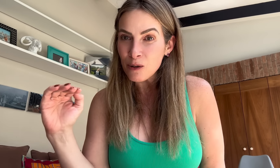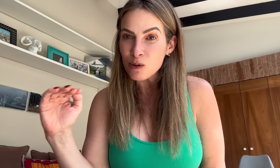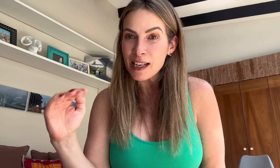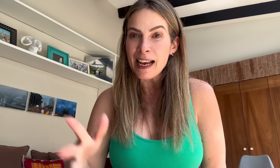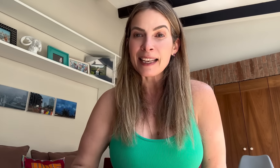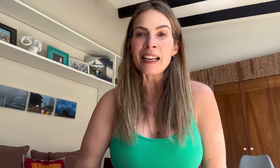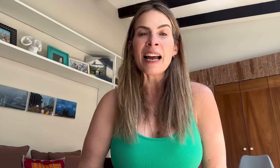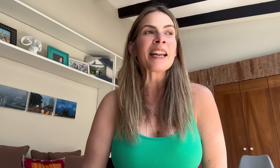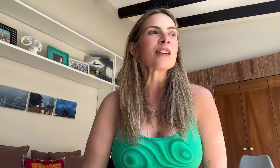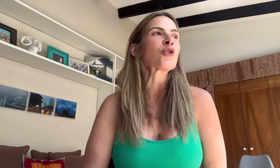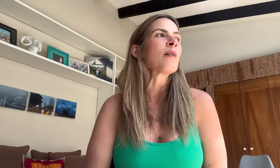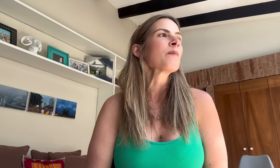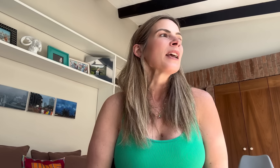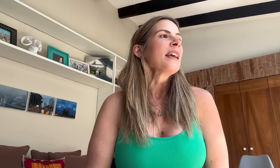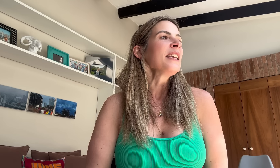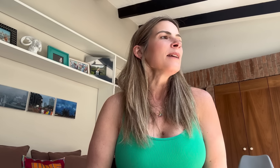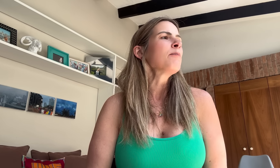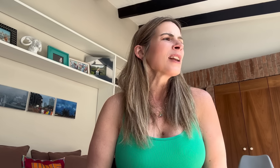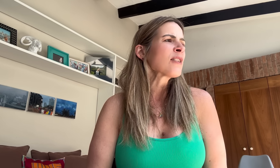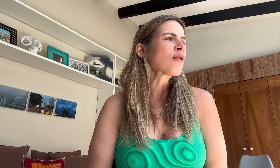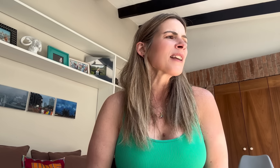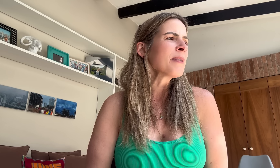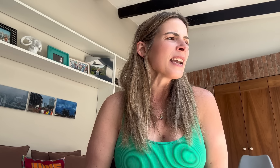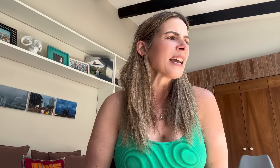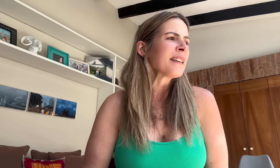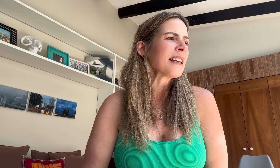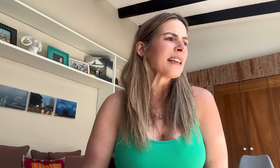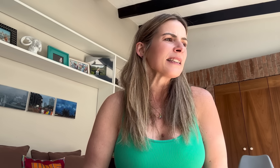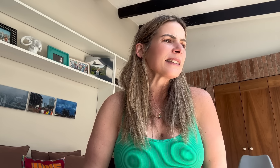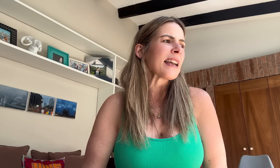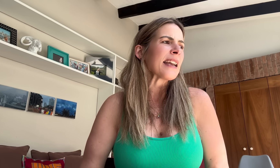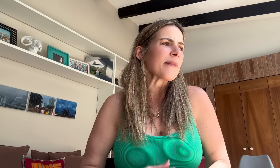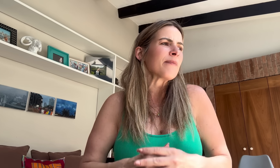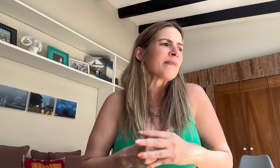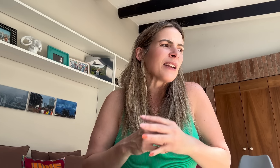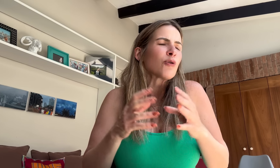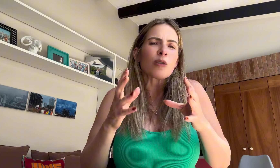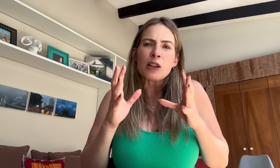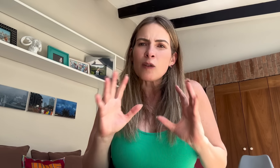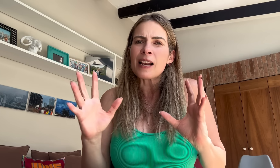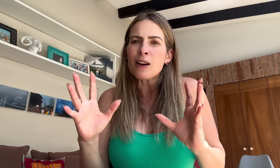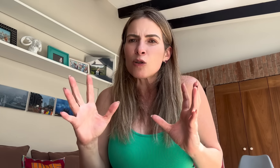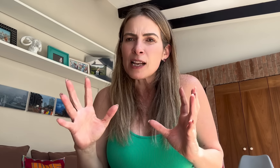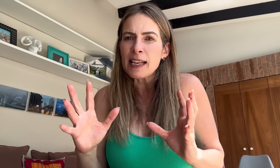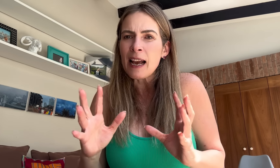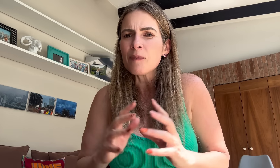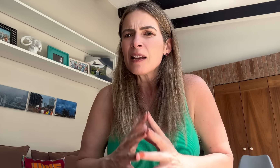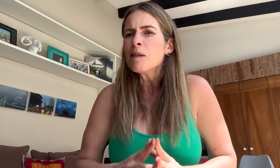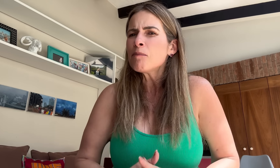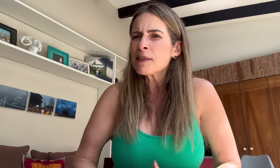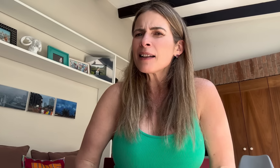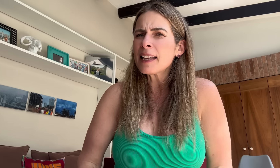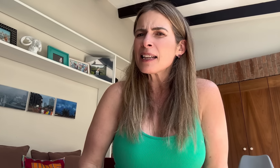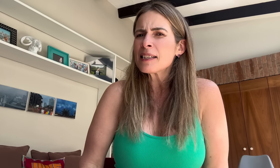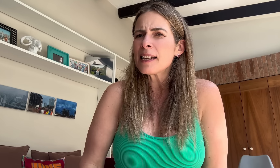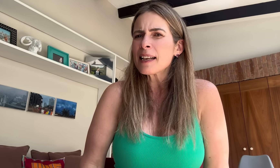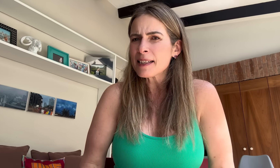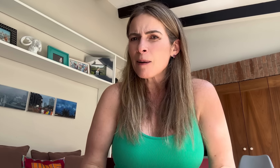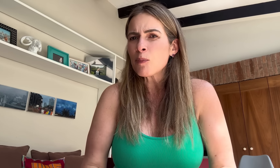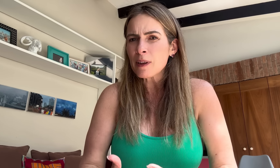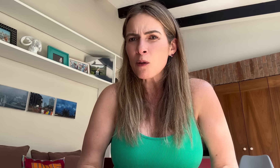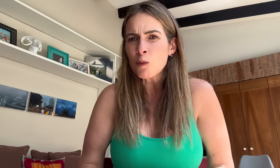tanta grosería que le han hecho. Y por eso también, dentro de toda la grosería, pues él quiere